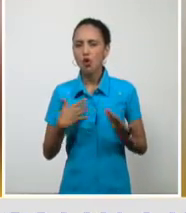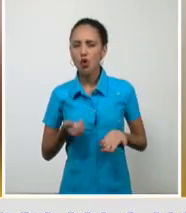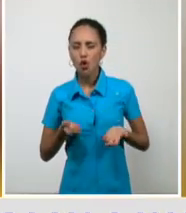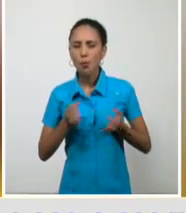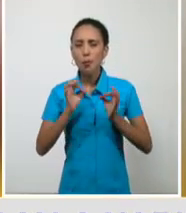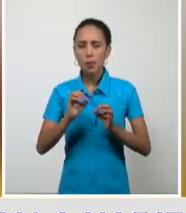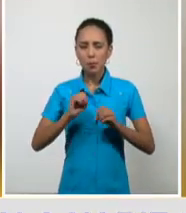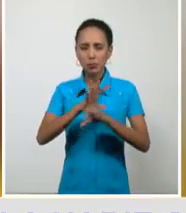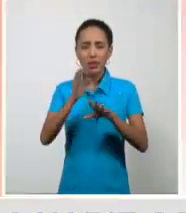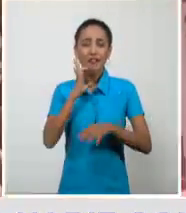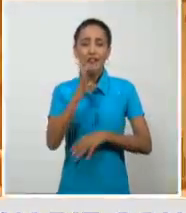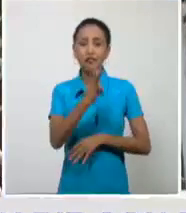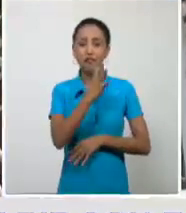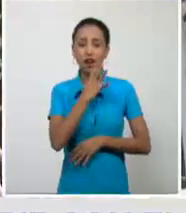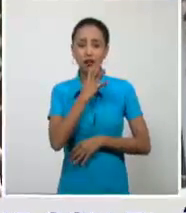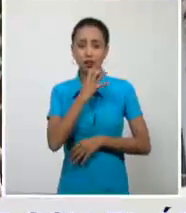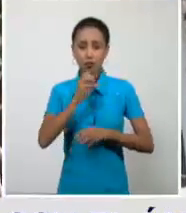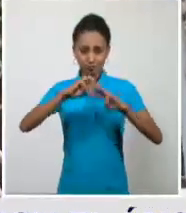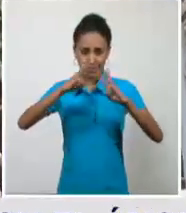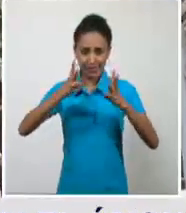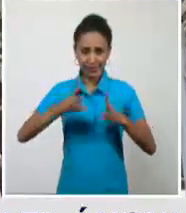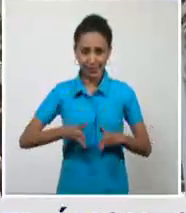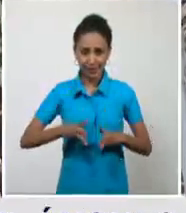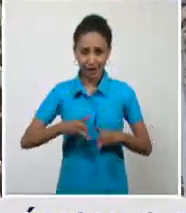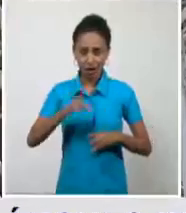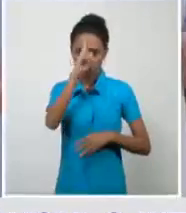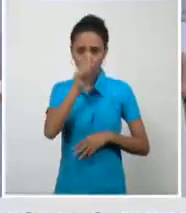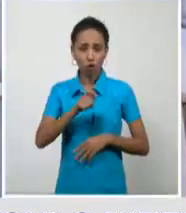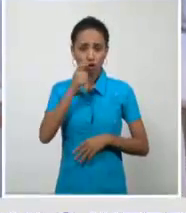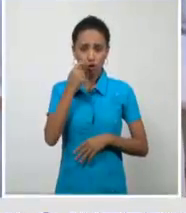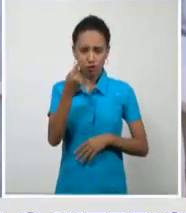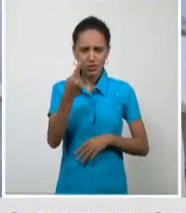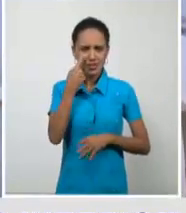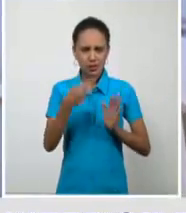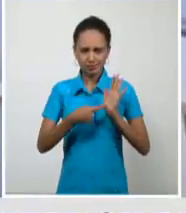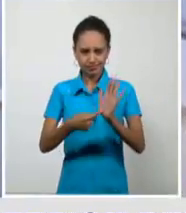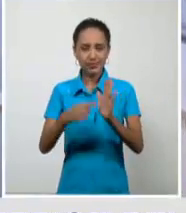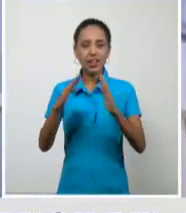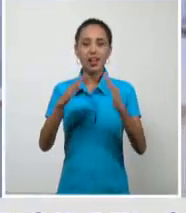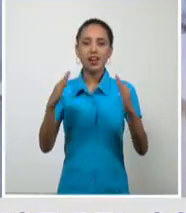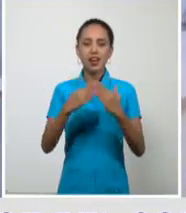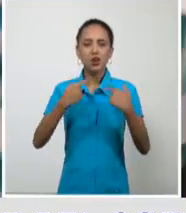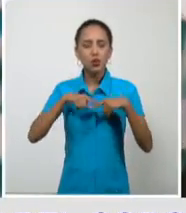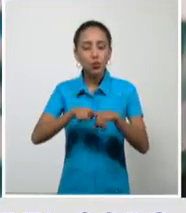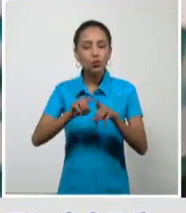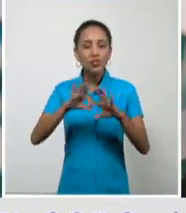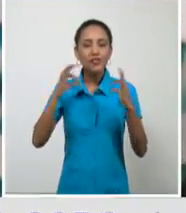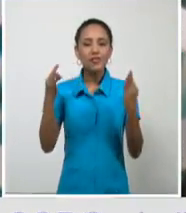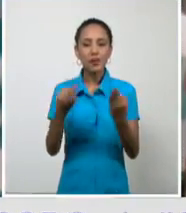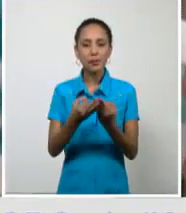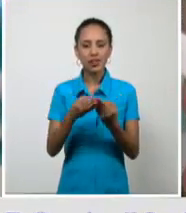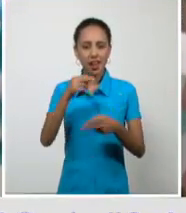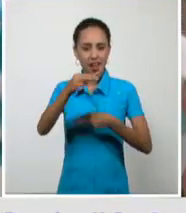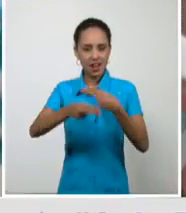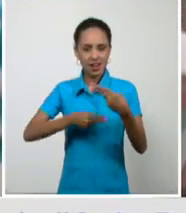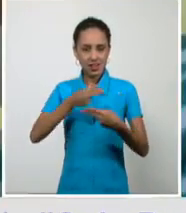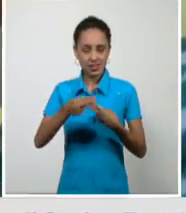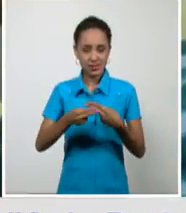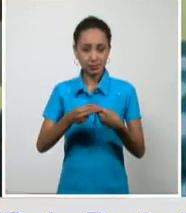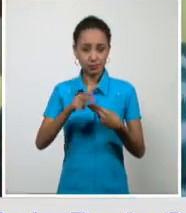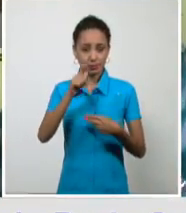perfil del Facebook del Dr. Hugo y hoy se ve materializada en su casa en complicidad con los miembros de su familia. Hugo y Xiomara,